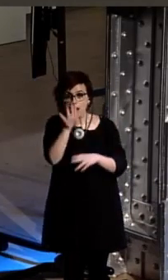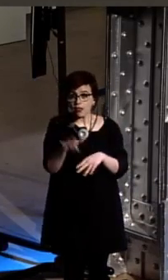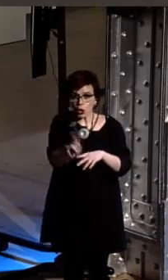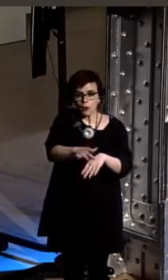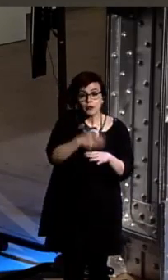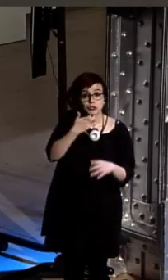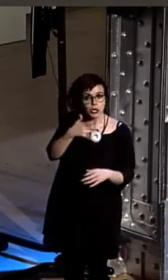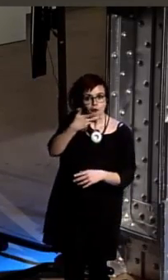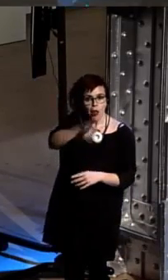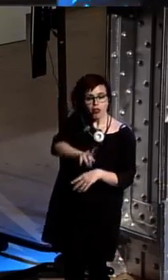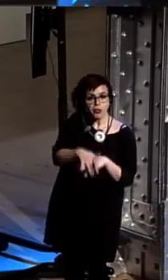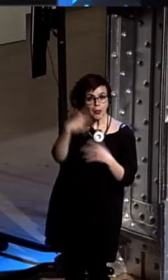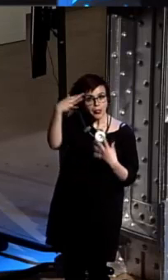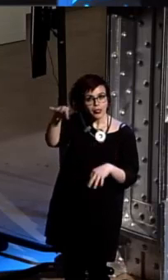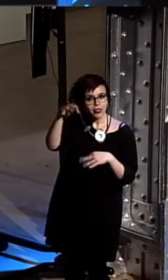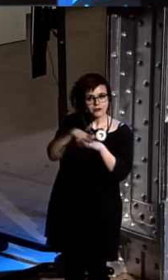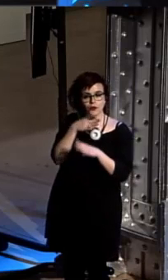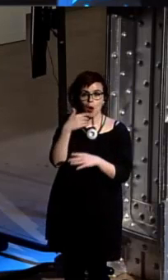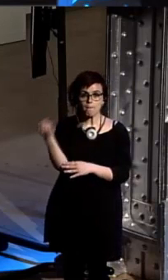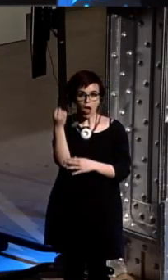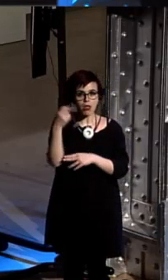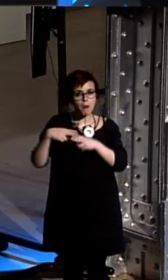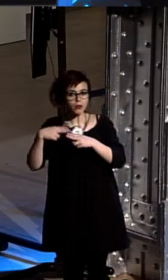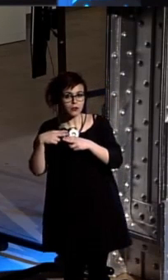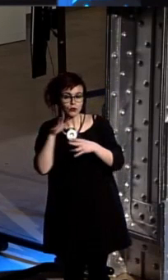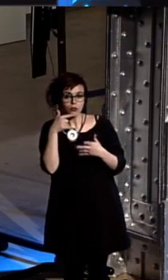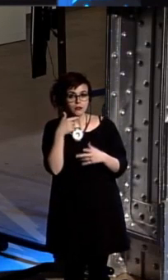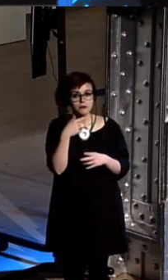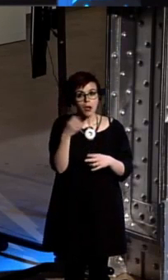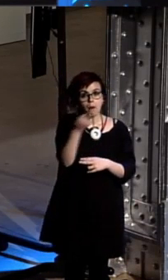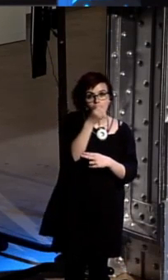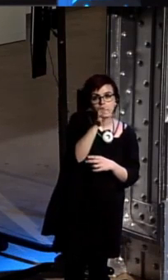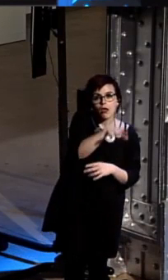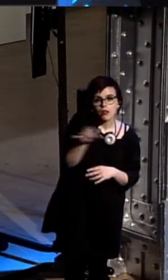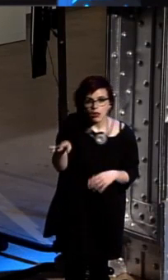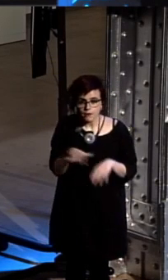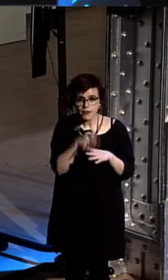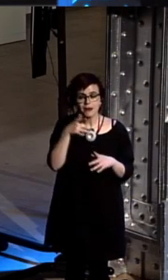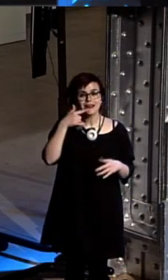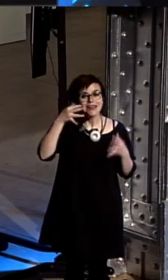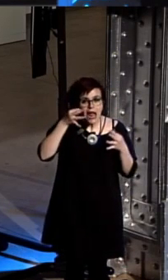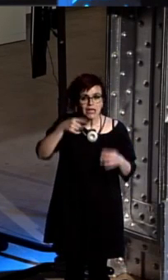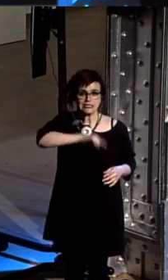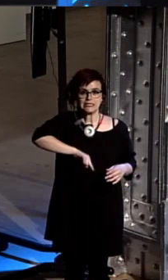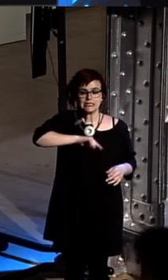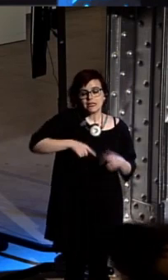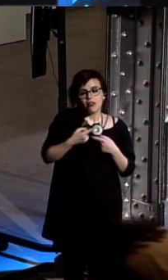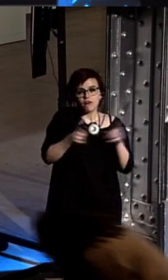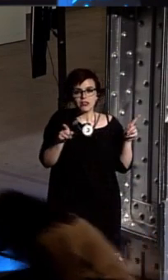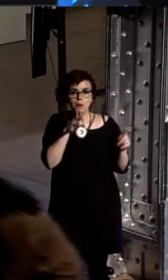saben que están siendo controlados, entonces les damos el poder a los políticos. 5 minutos, ¿no? Igual nos da tiempo. ¿Qué nos hace sentir distinto?